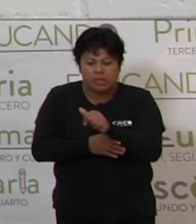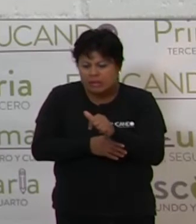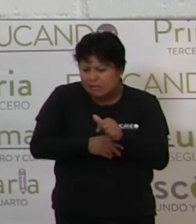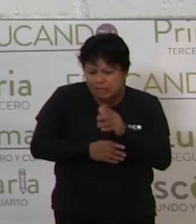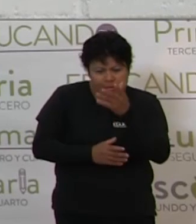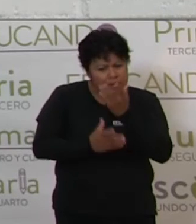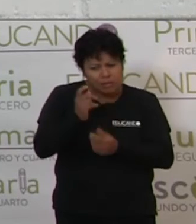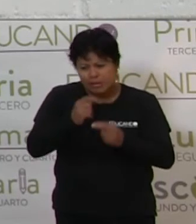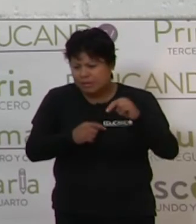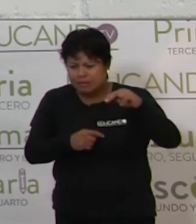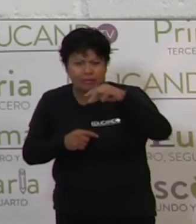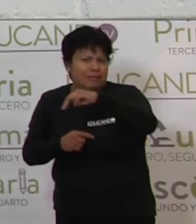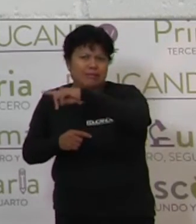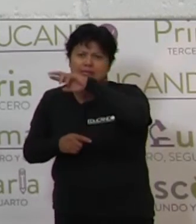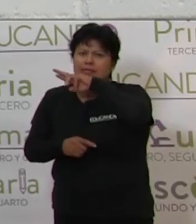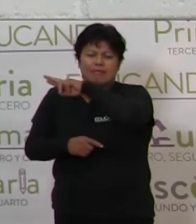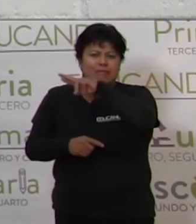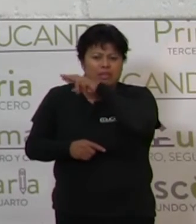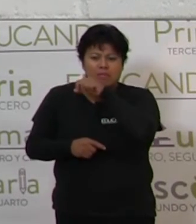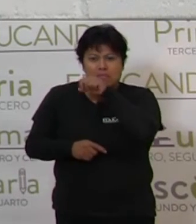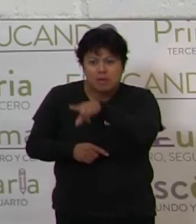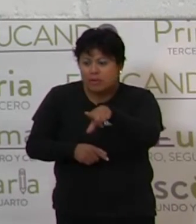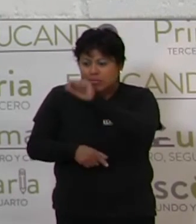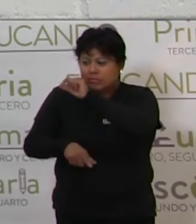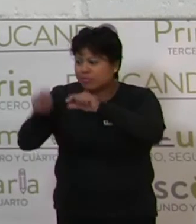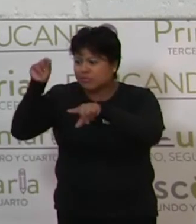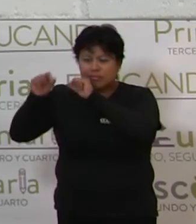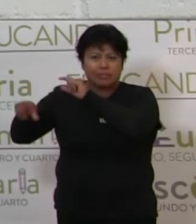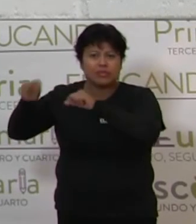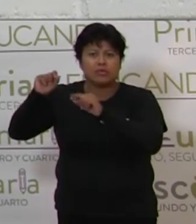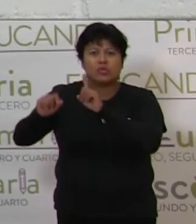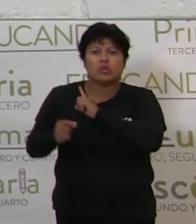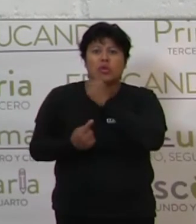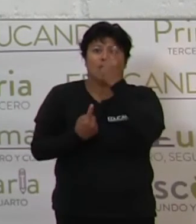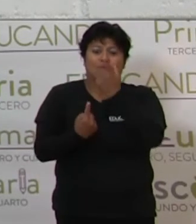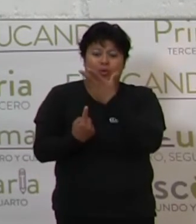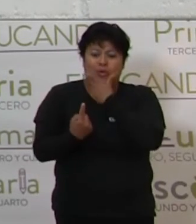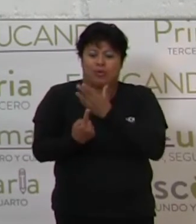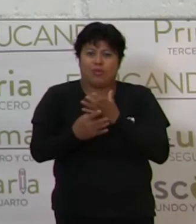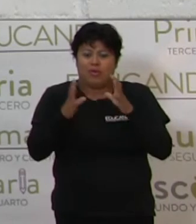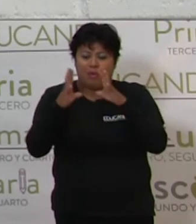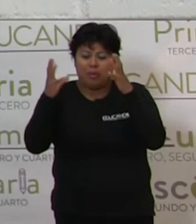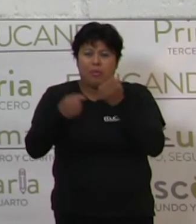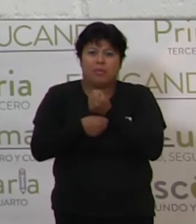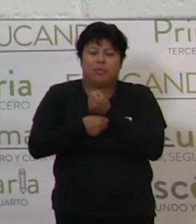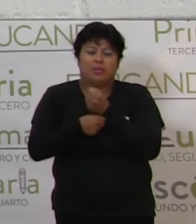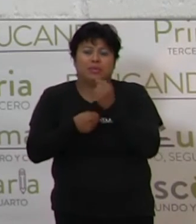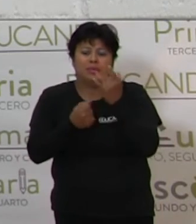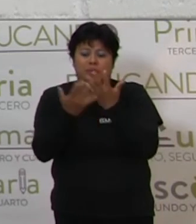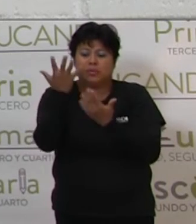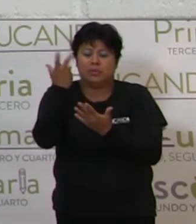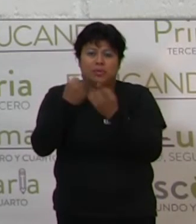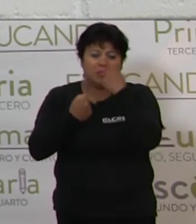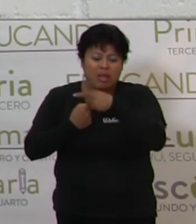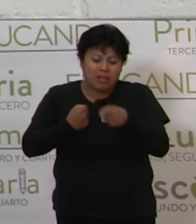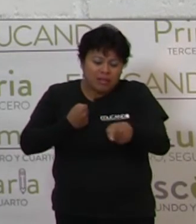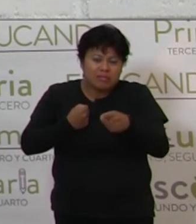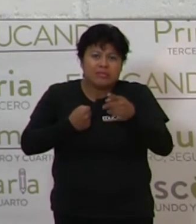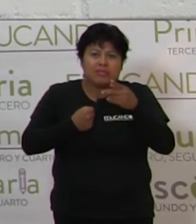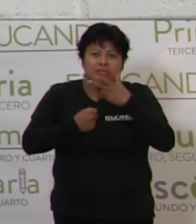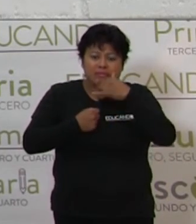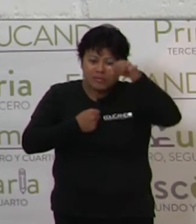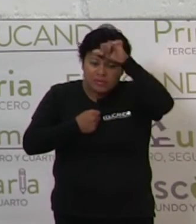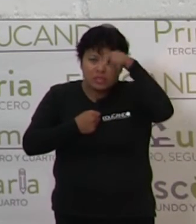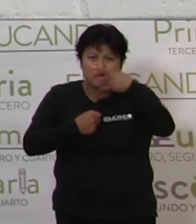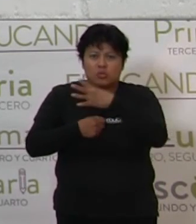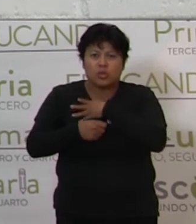Después se alejó apresuradamente y lo mismo hicieron los demás, excepto uno que se quedó con una antorcha para alumbrar al sacristán y